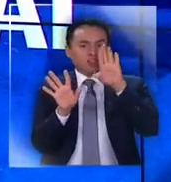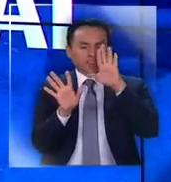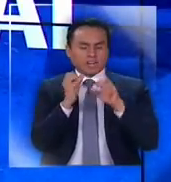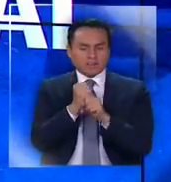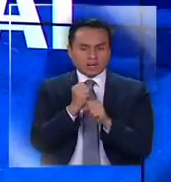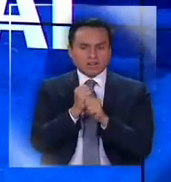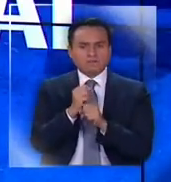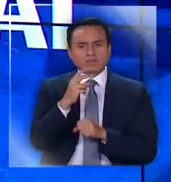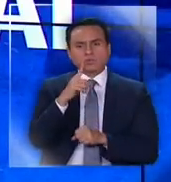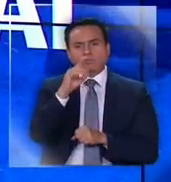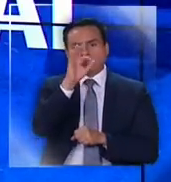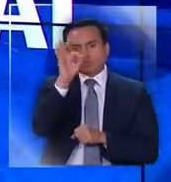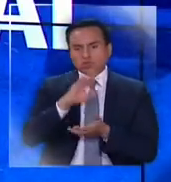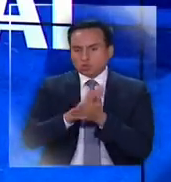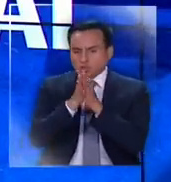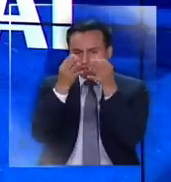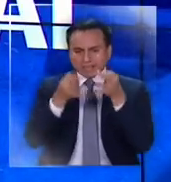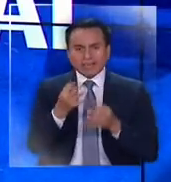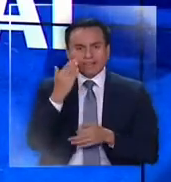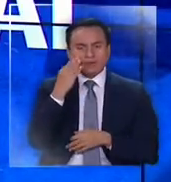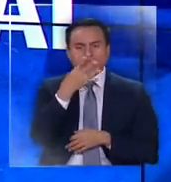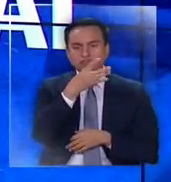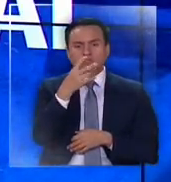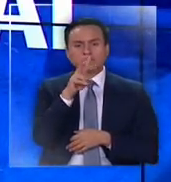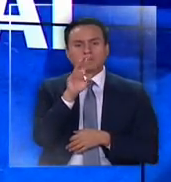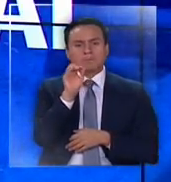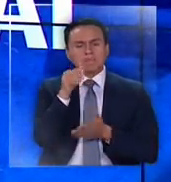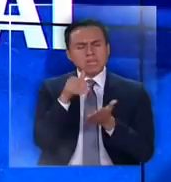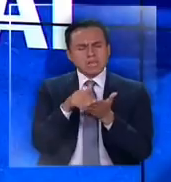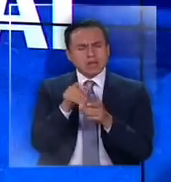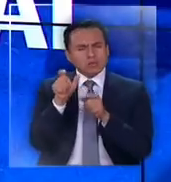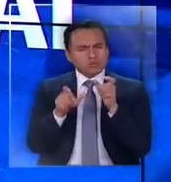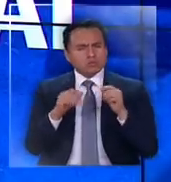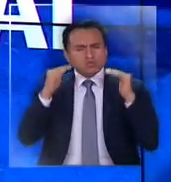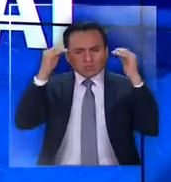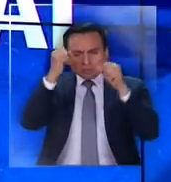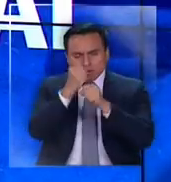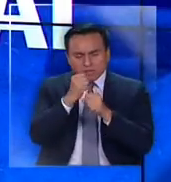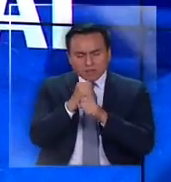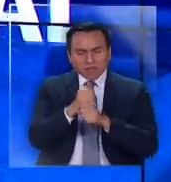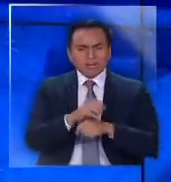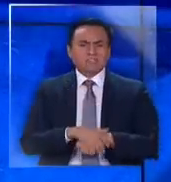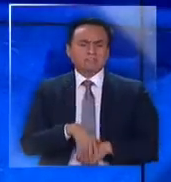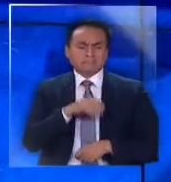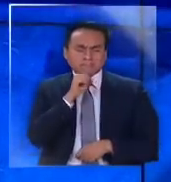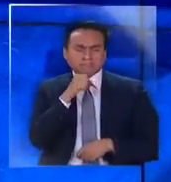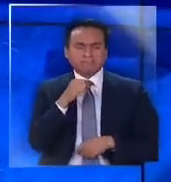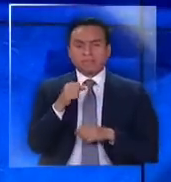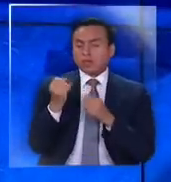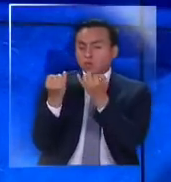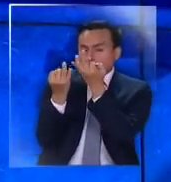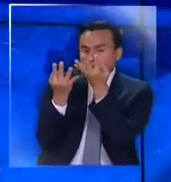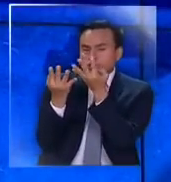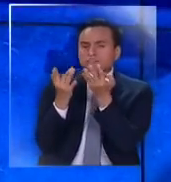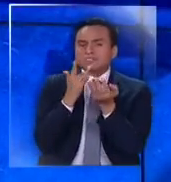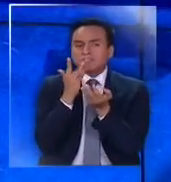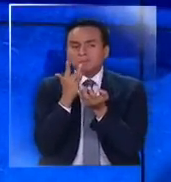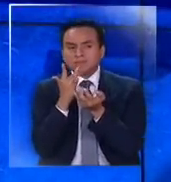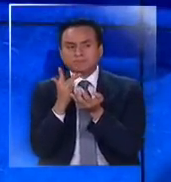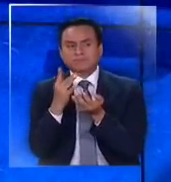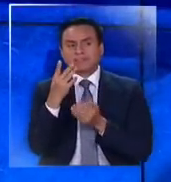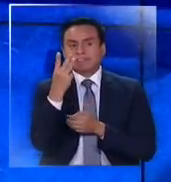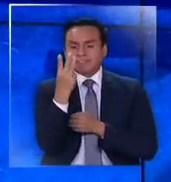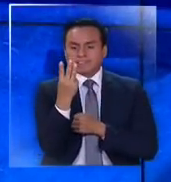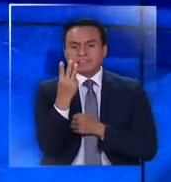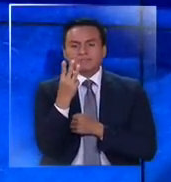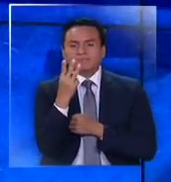un 21% del total. Casi 420.000 adultos mayores trabajan. Si esto lo llevamos a números muy simples, de cada